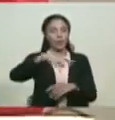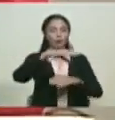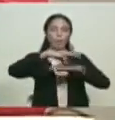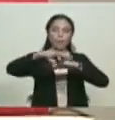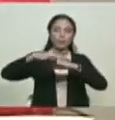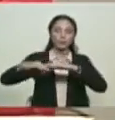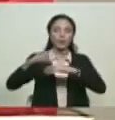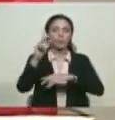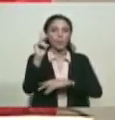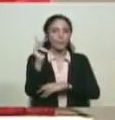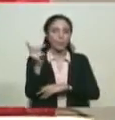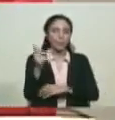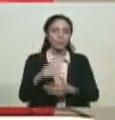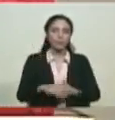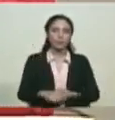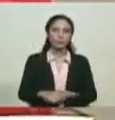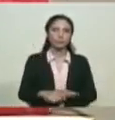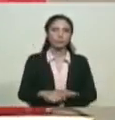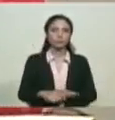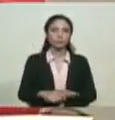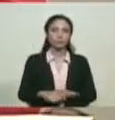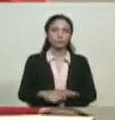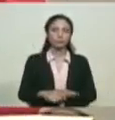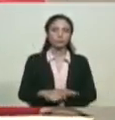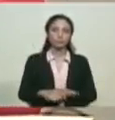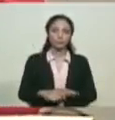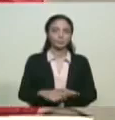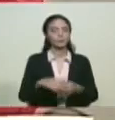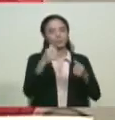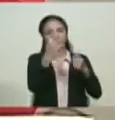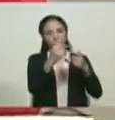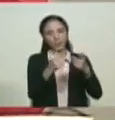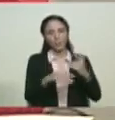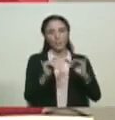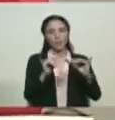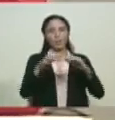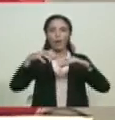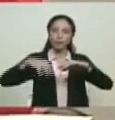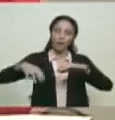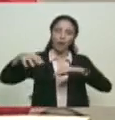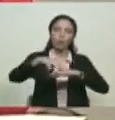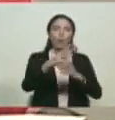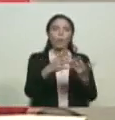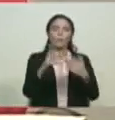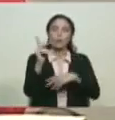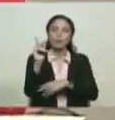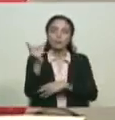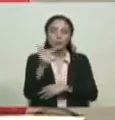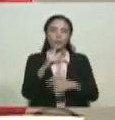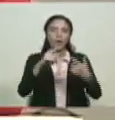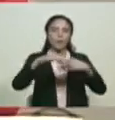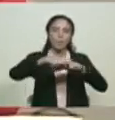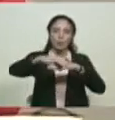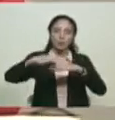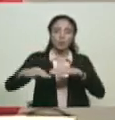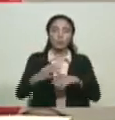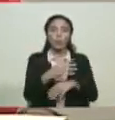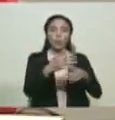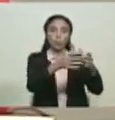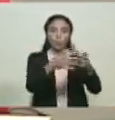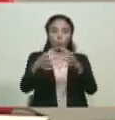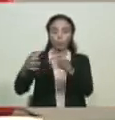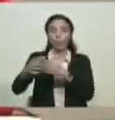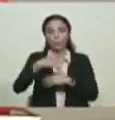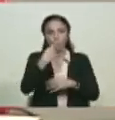parroquias en los estados los municipios las parroquias glp la juve se yerra